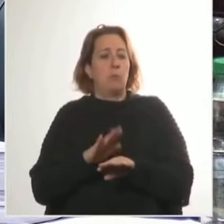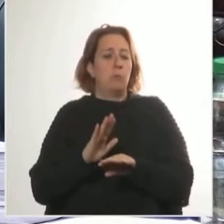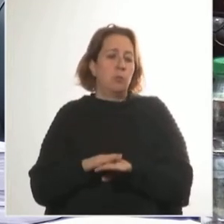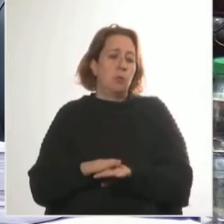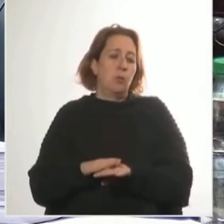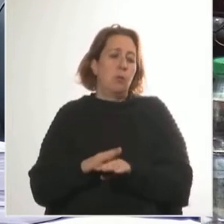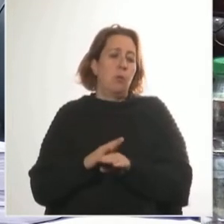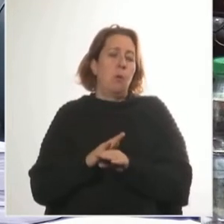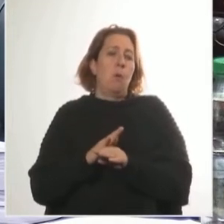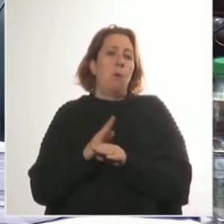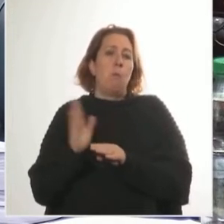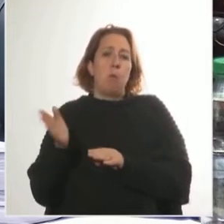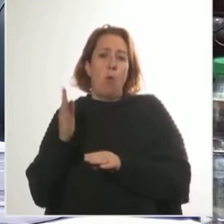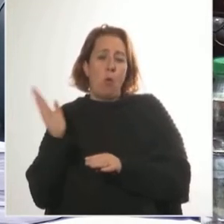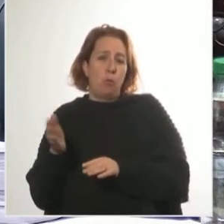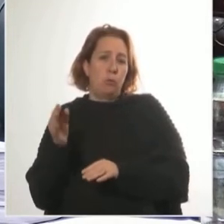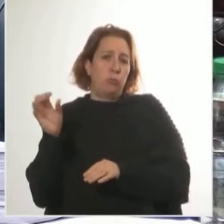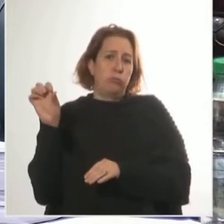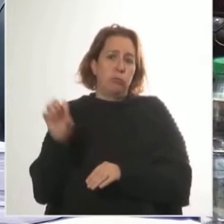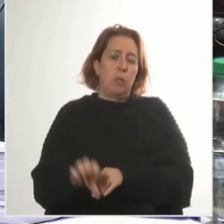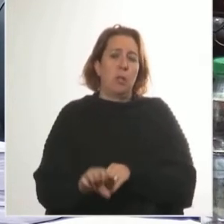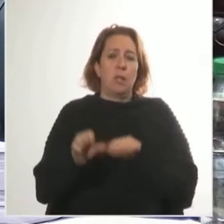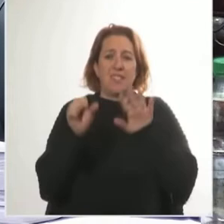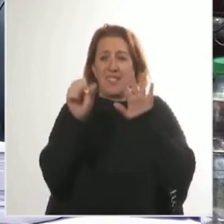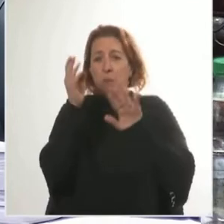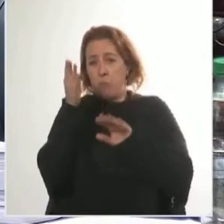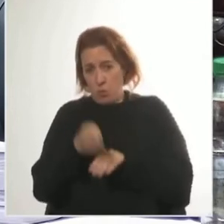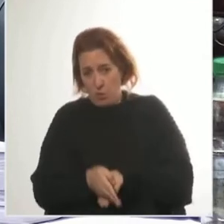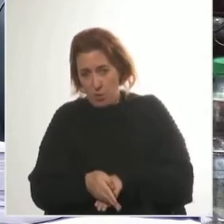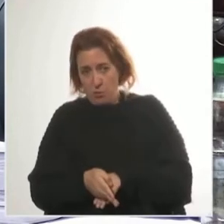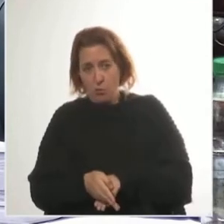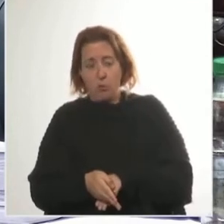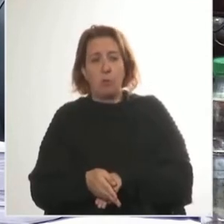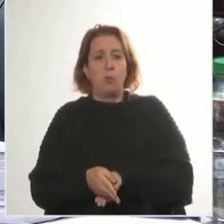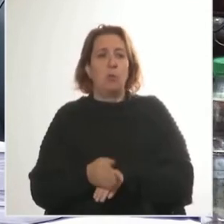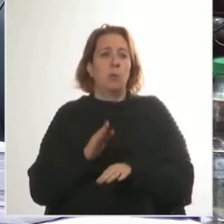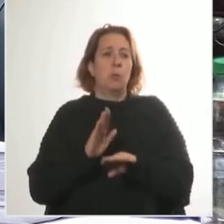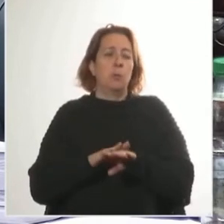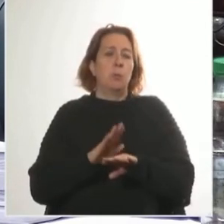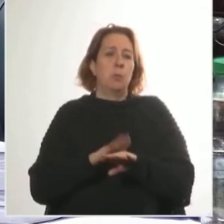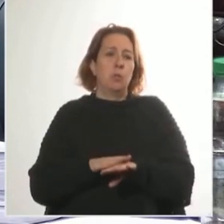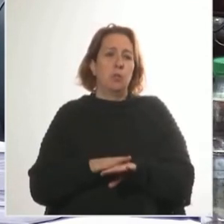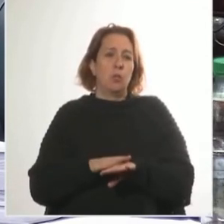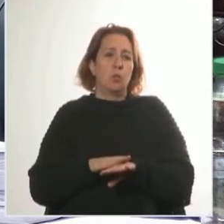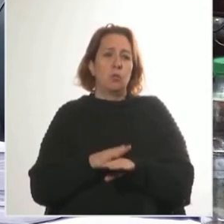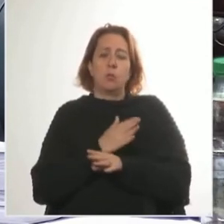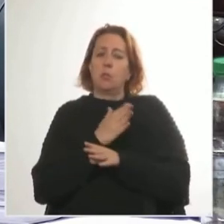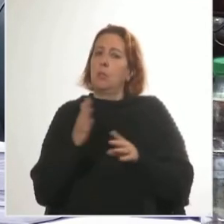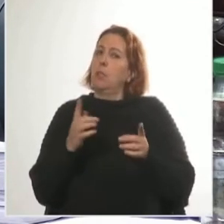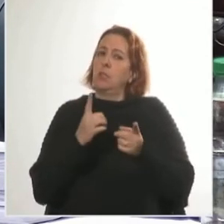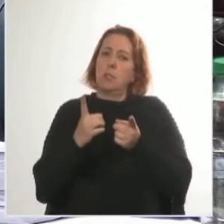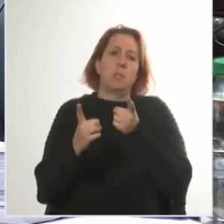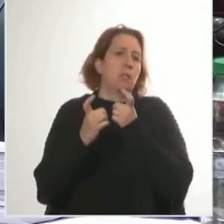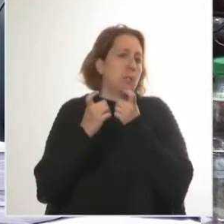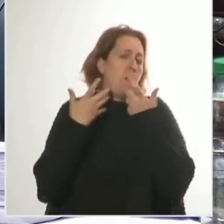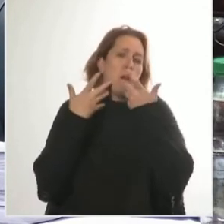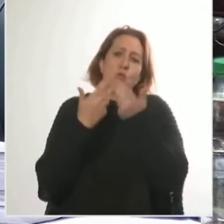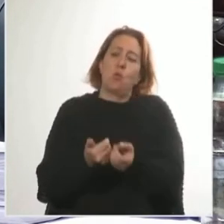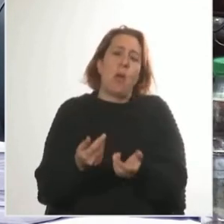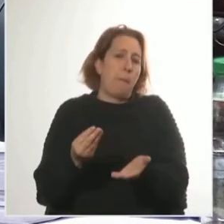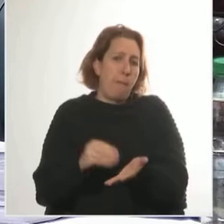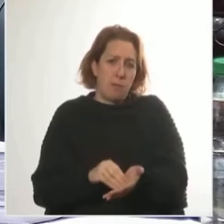se caía más de un 6%, en momentos en que era necesario ayudar